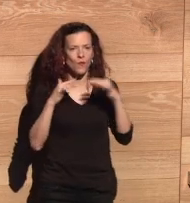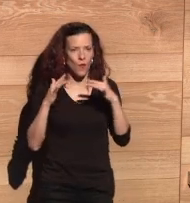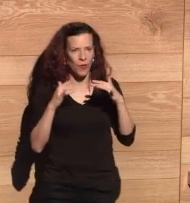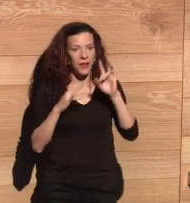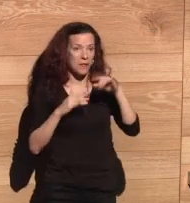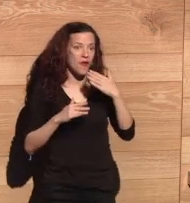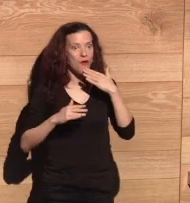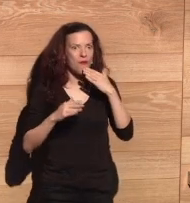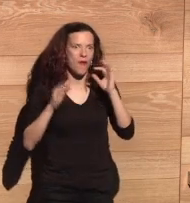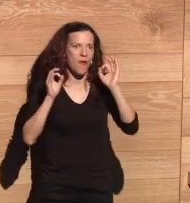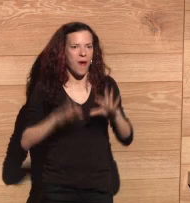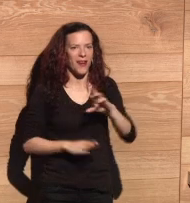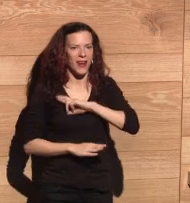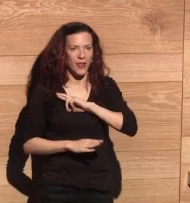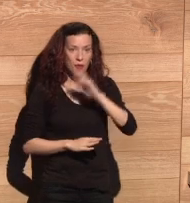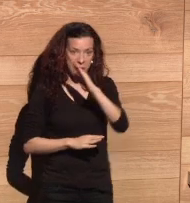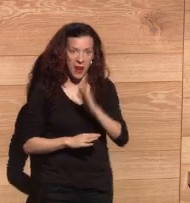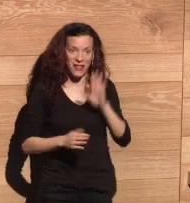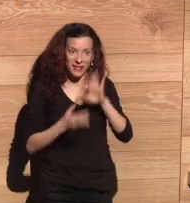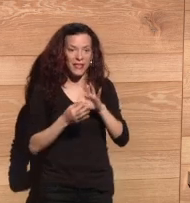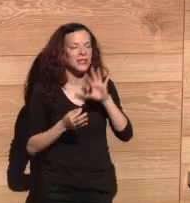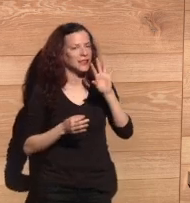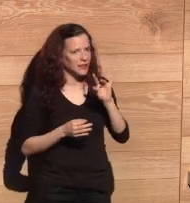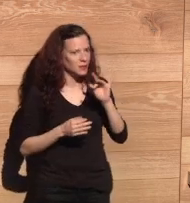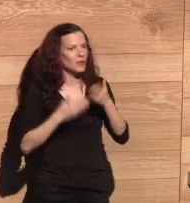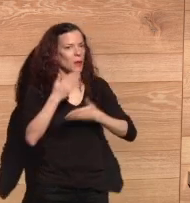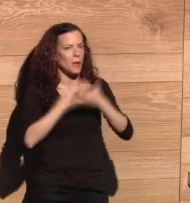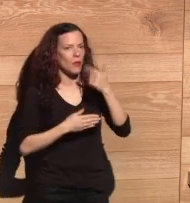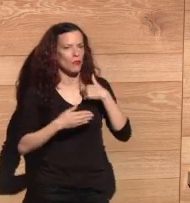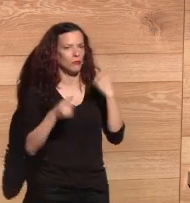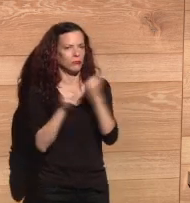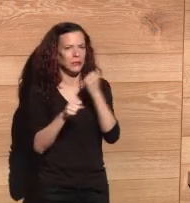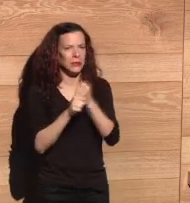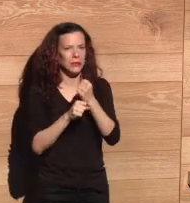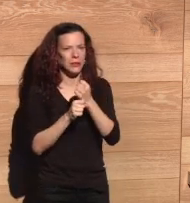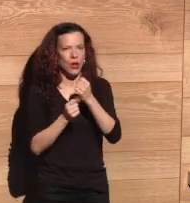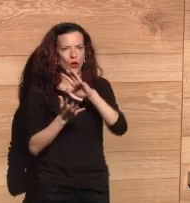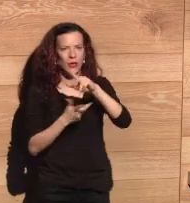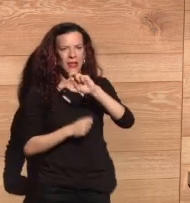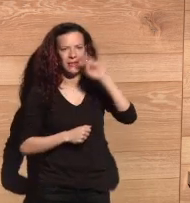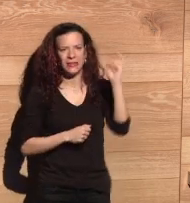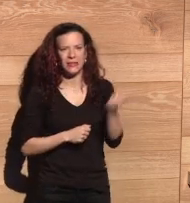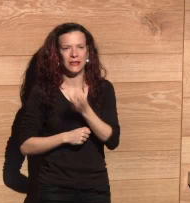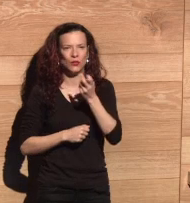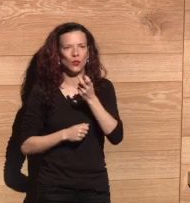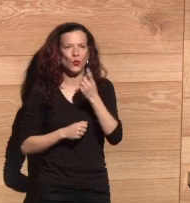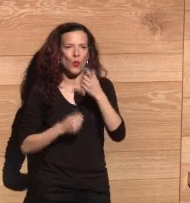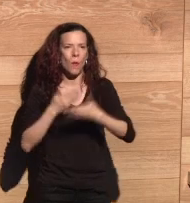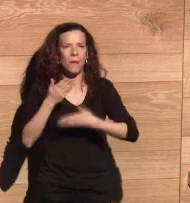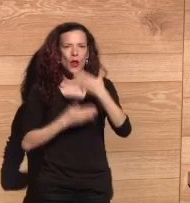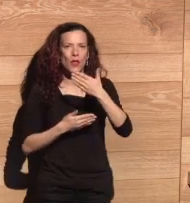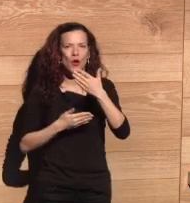religión también en Brasil. Es una religión, trabajando en un periódico que cubrimos todo, es un periódico nacional, pues